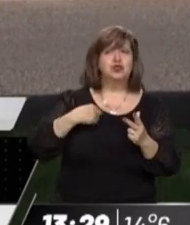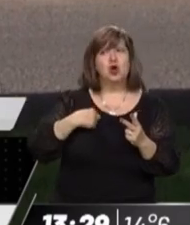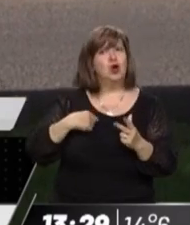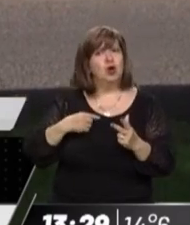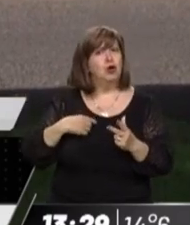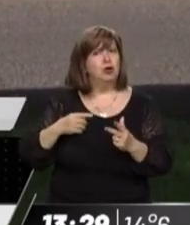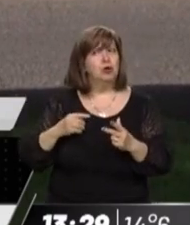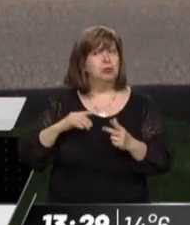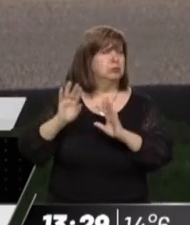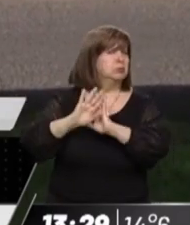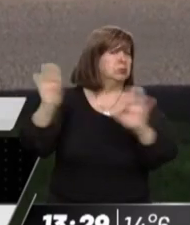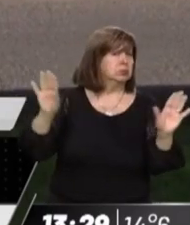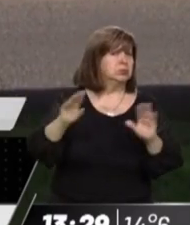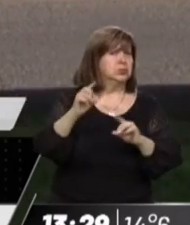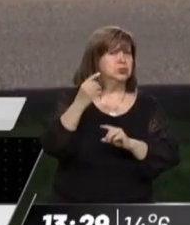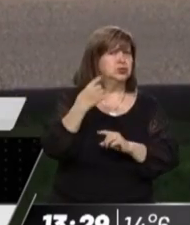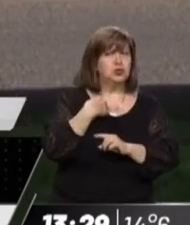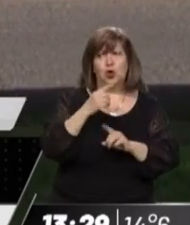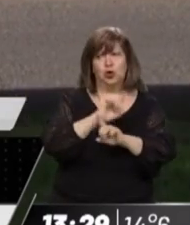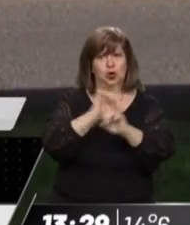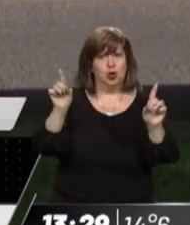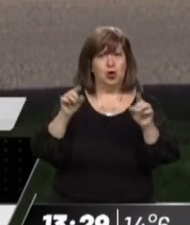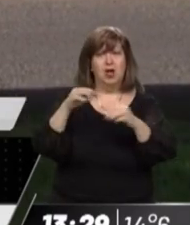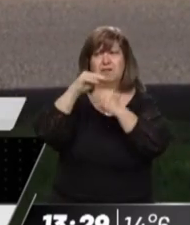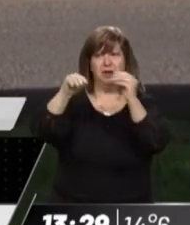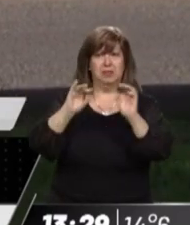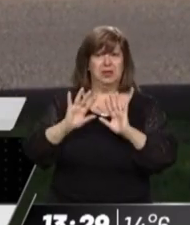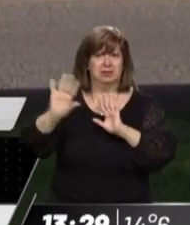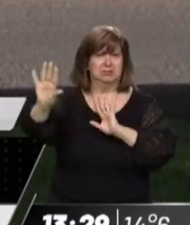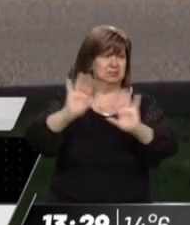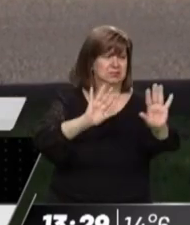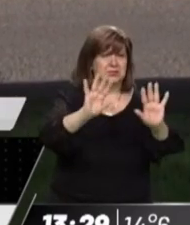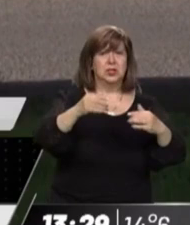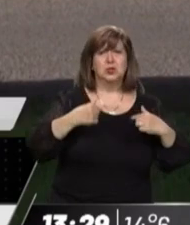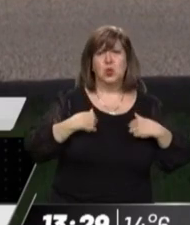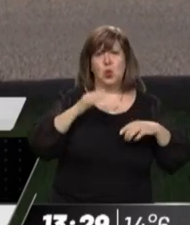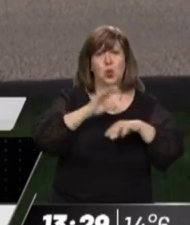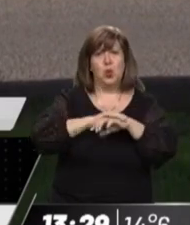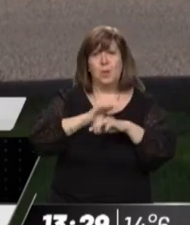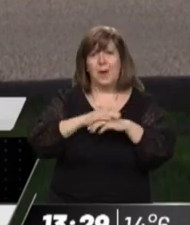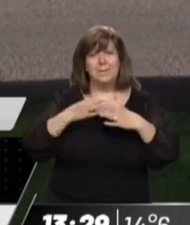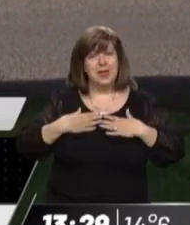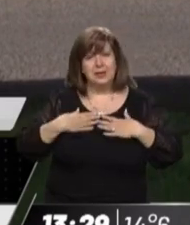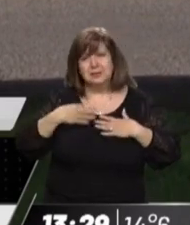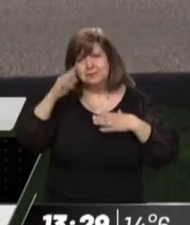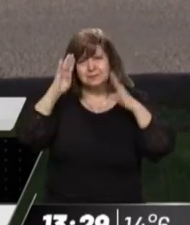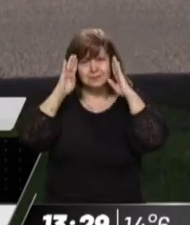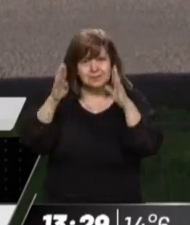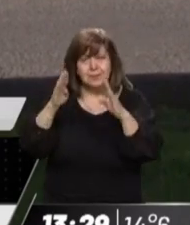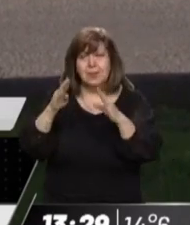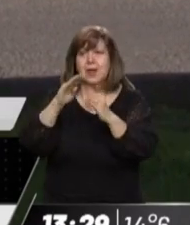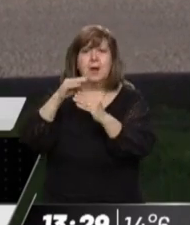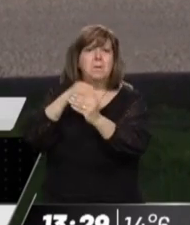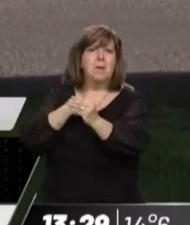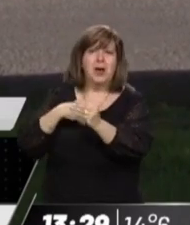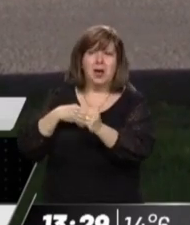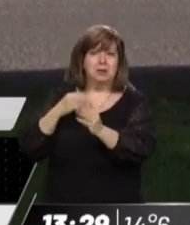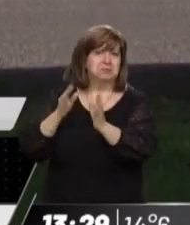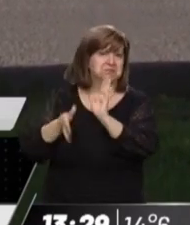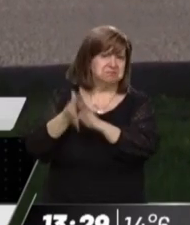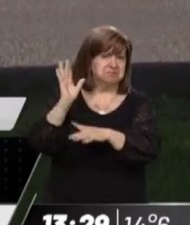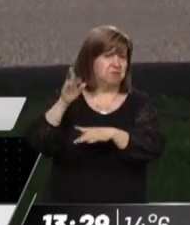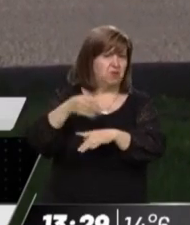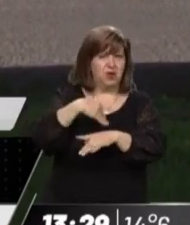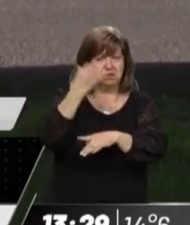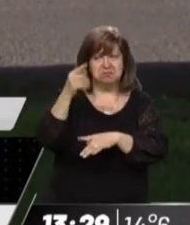me alejaba de ellos. Me aislé de la sociedad. Mi consumo me aisló de todo, me aisló de mi mamá, de mis hermanos. hasta